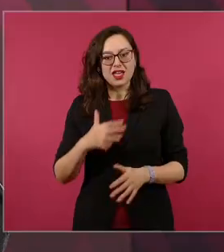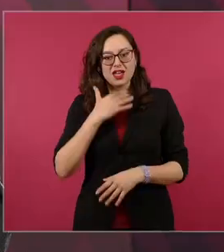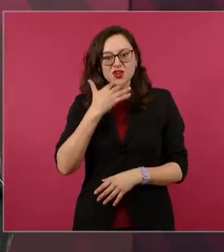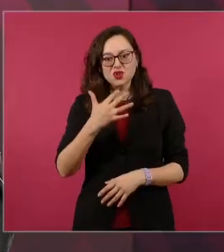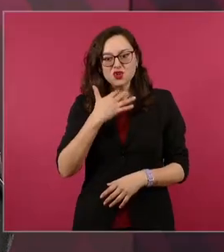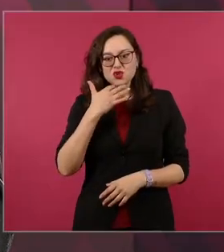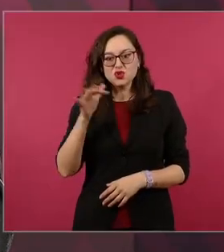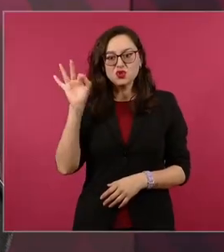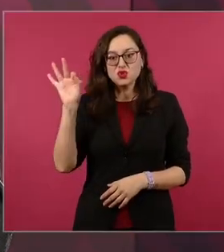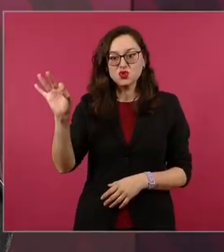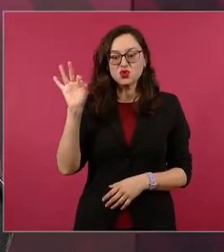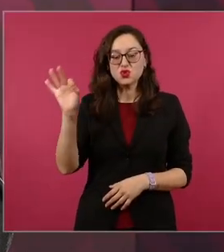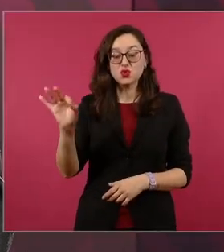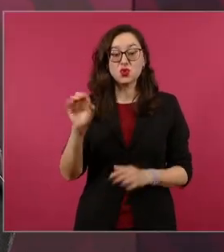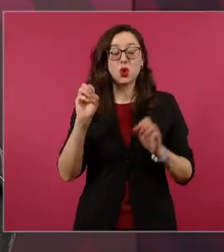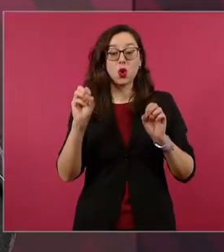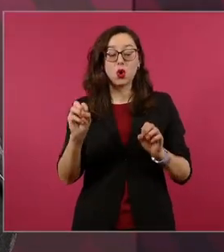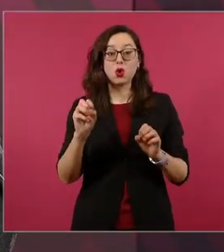potosino,